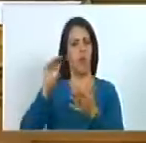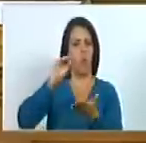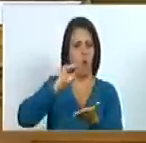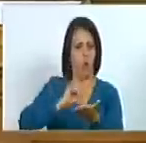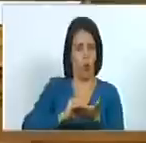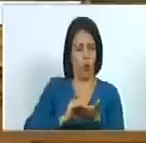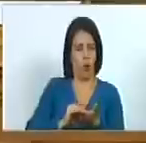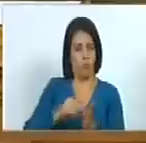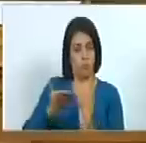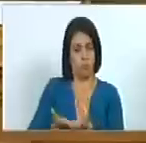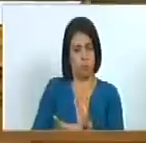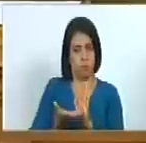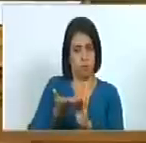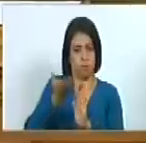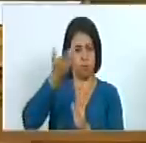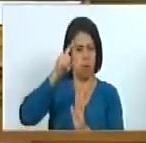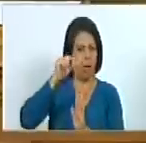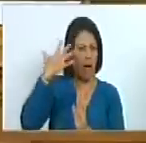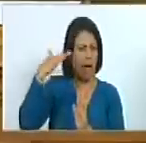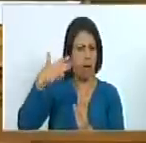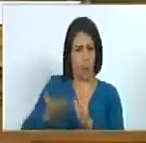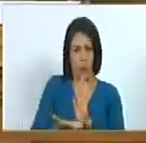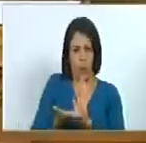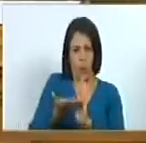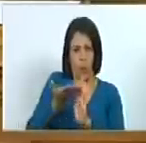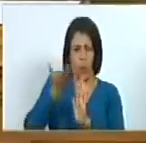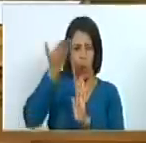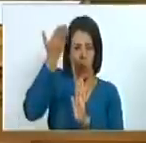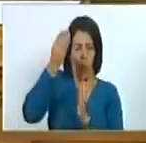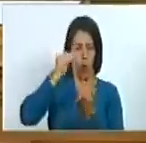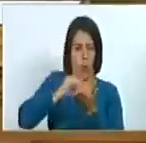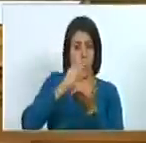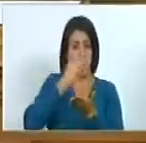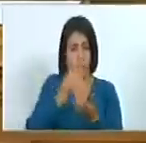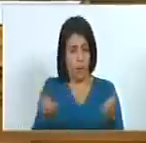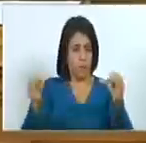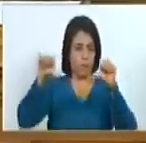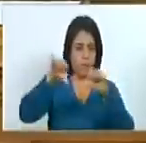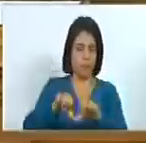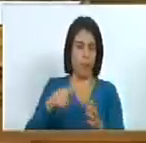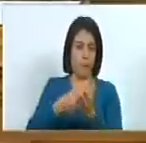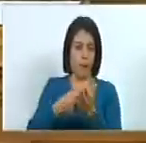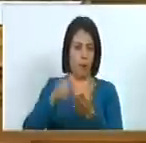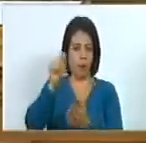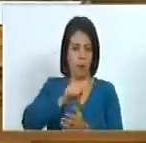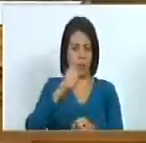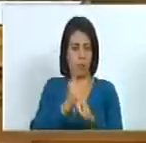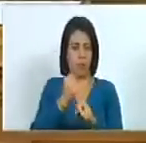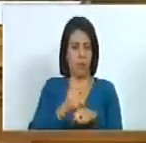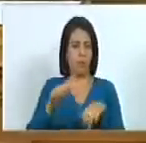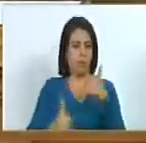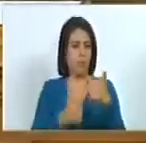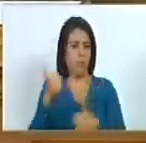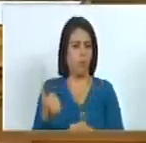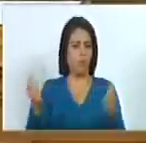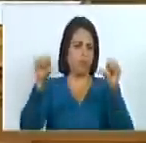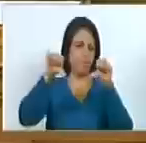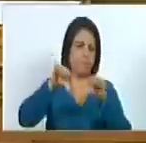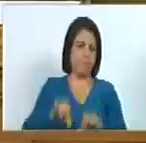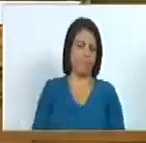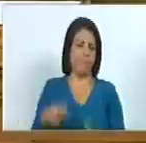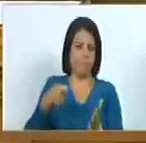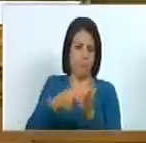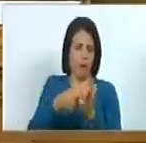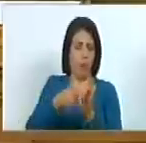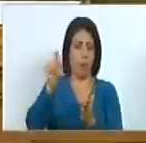a la hiperinflación, donde volviéramos al verdadero deterioro del salario de los trabajadores, que es cuál, el verdadero deterioro del ingreso